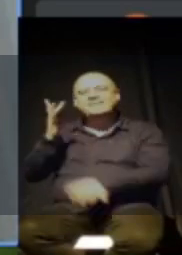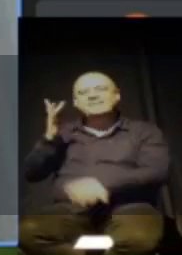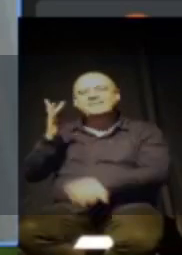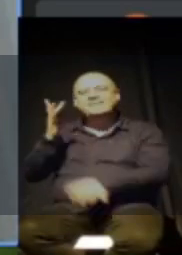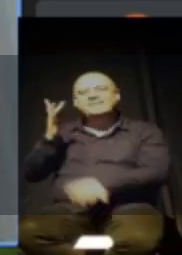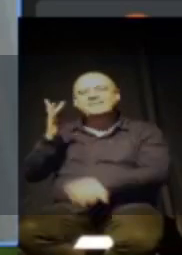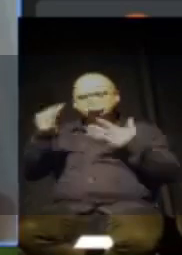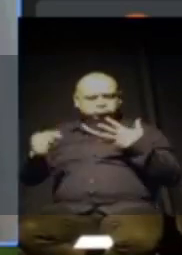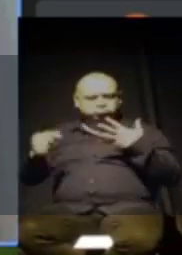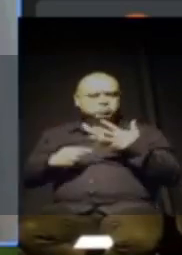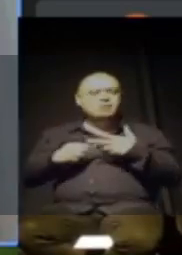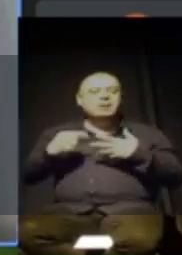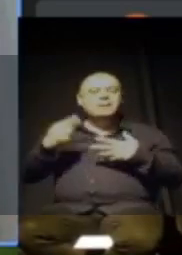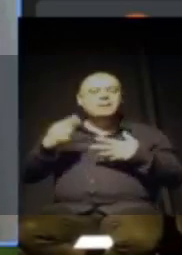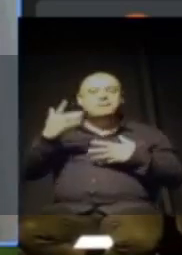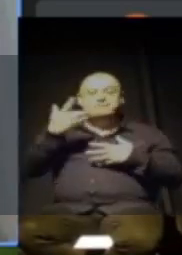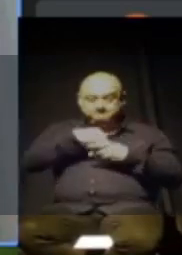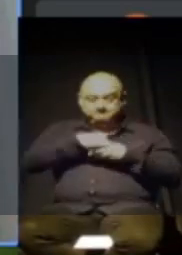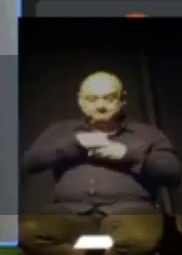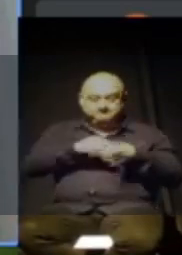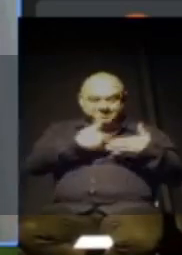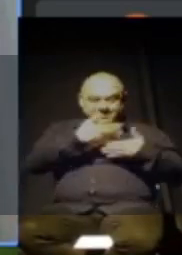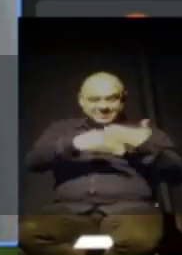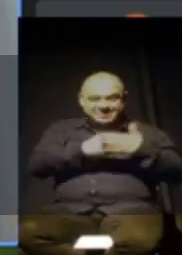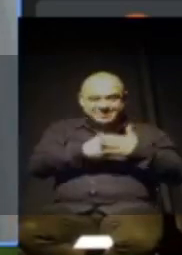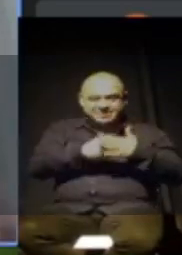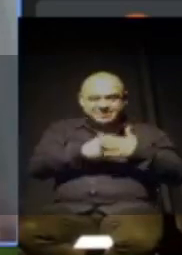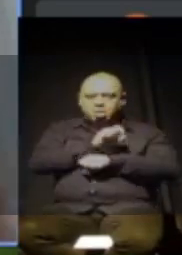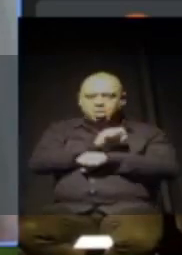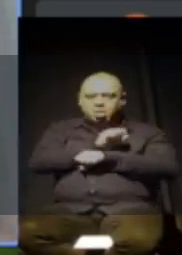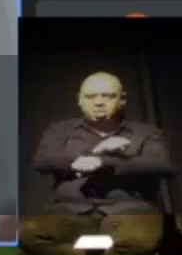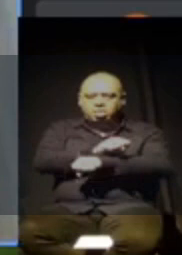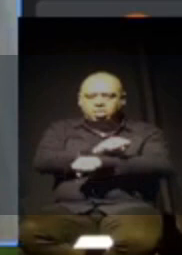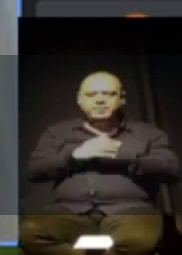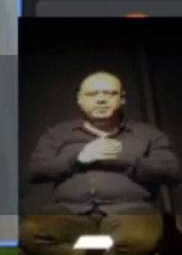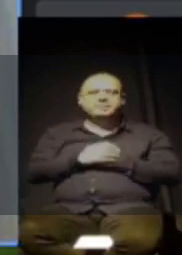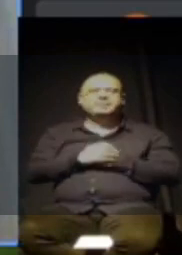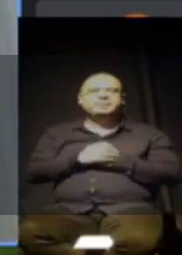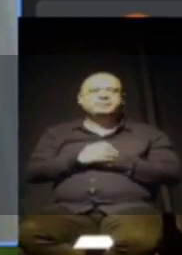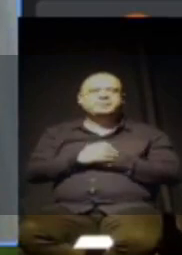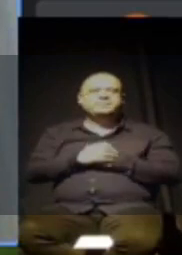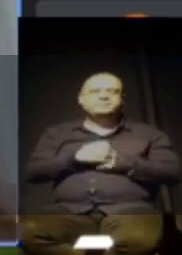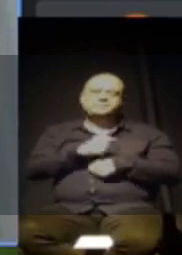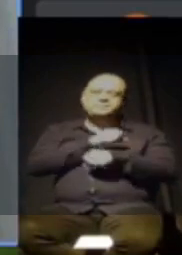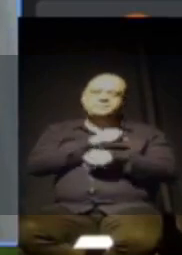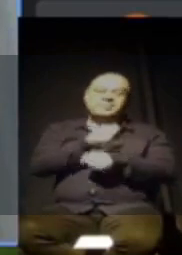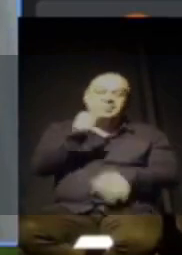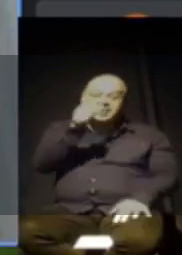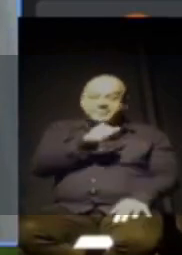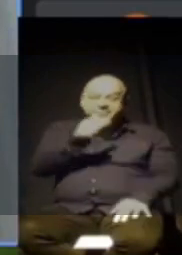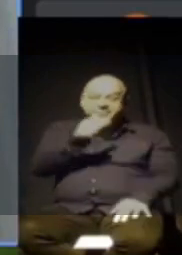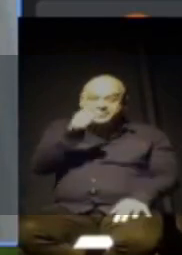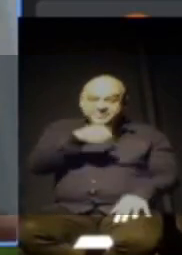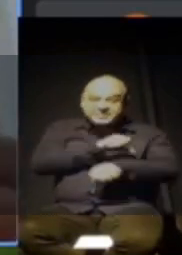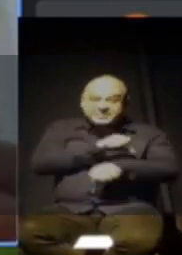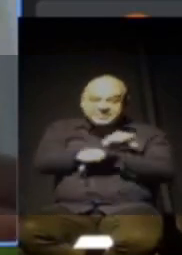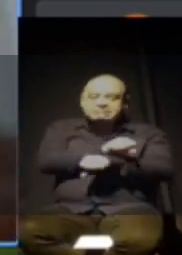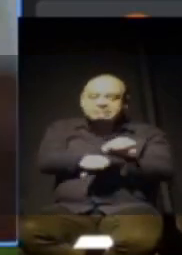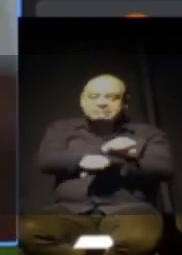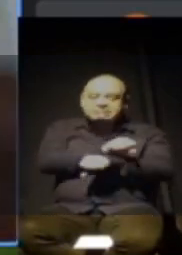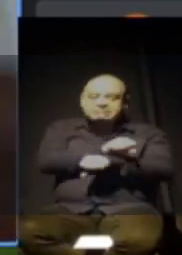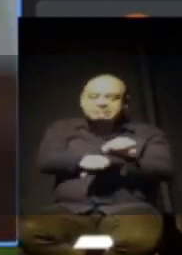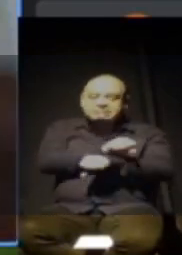variar por diferentes razones. En primer lugar, los riesgos sistémicos a los cuales solo los esclavos o los esclavizados africanos fueron expuestos